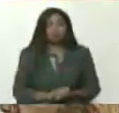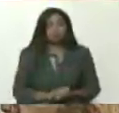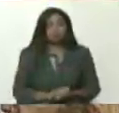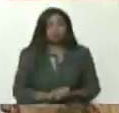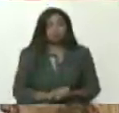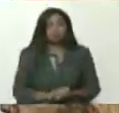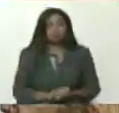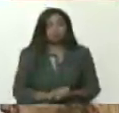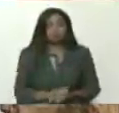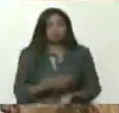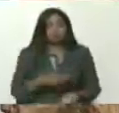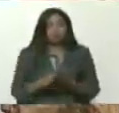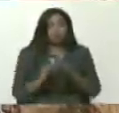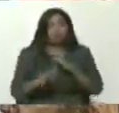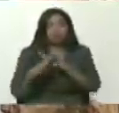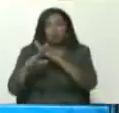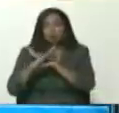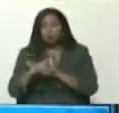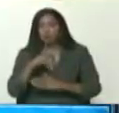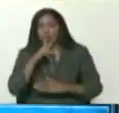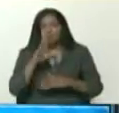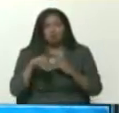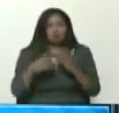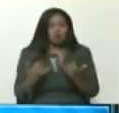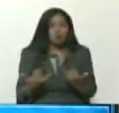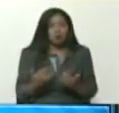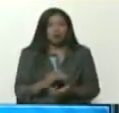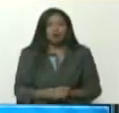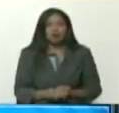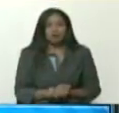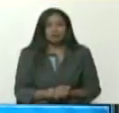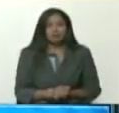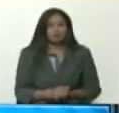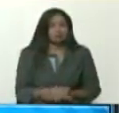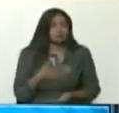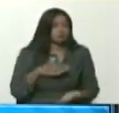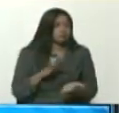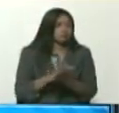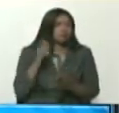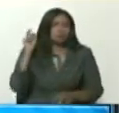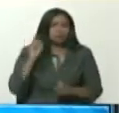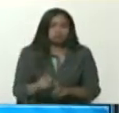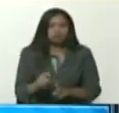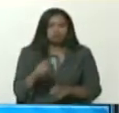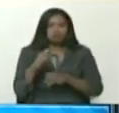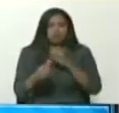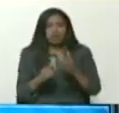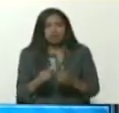Basta de bloqueo criminal, basta de amenazas y agresiones imperialistas.